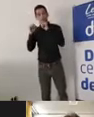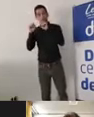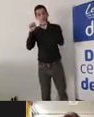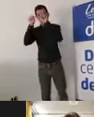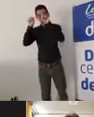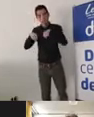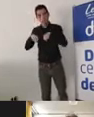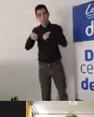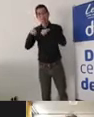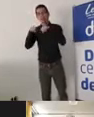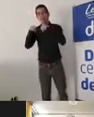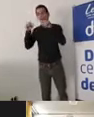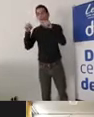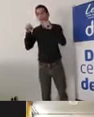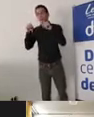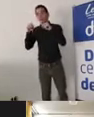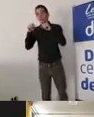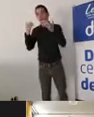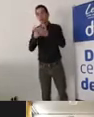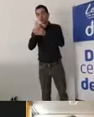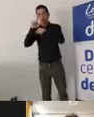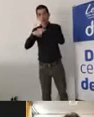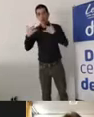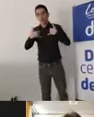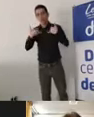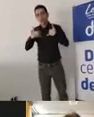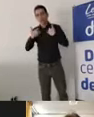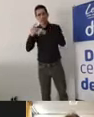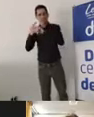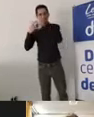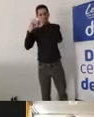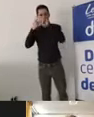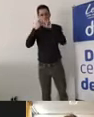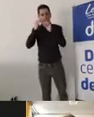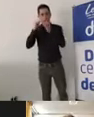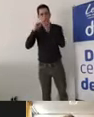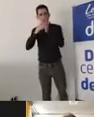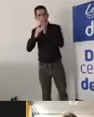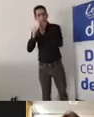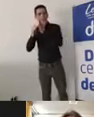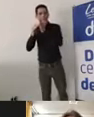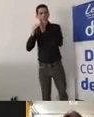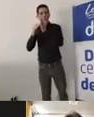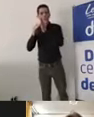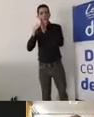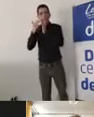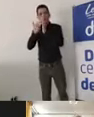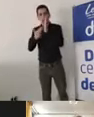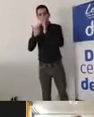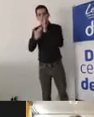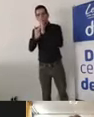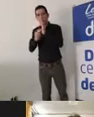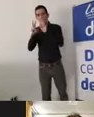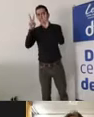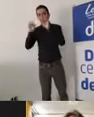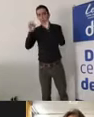específicos para la población juvenil en Colombia, una serie de mecanismos y herramientas de incidencia y participación ciudadana y política, y esta ley,